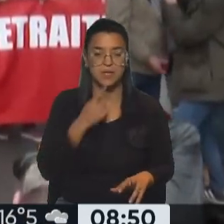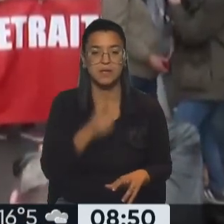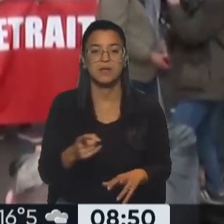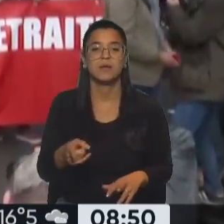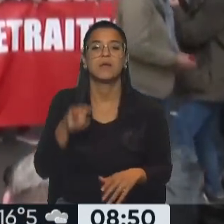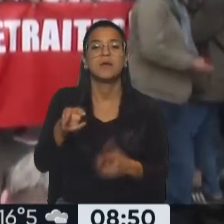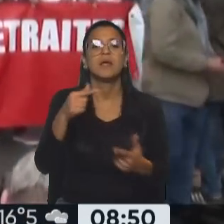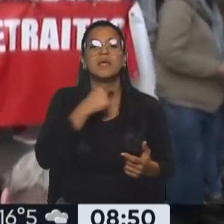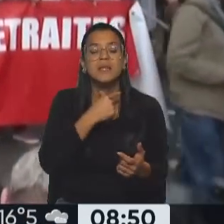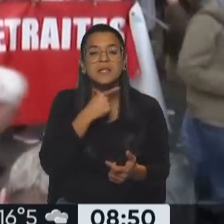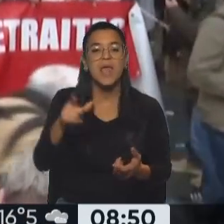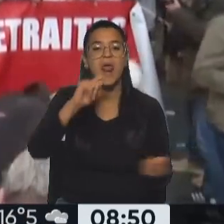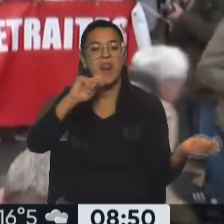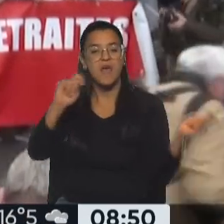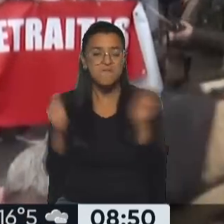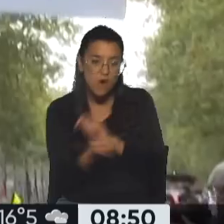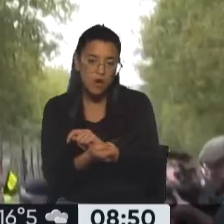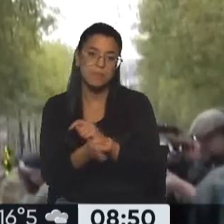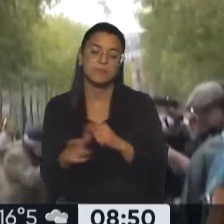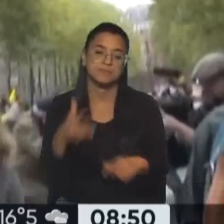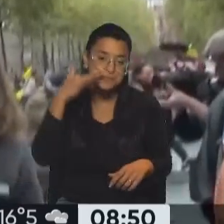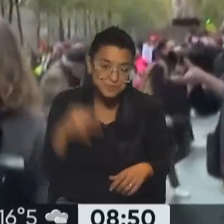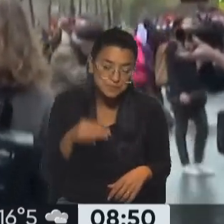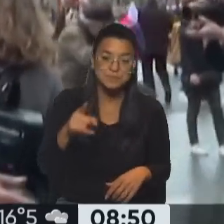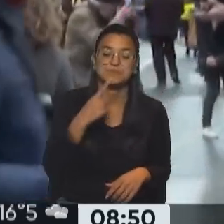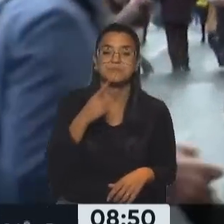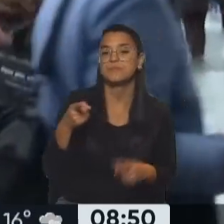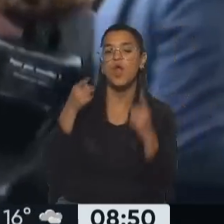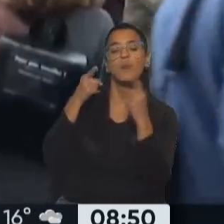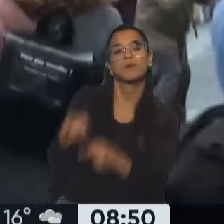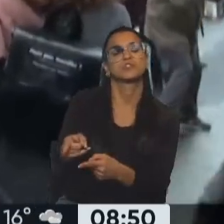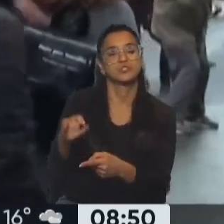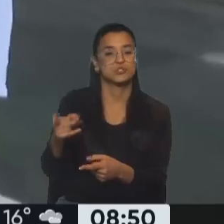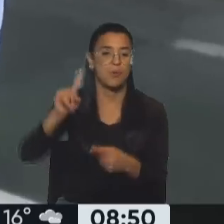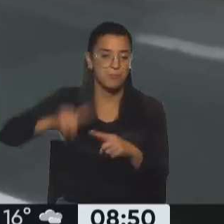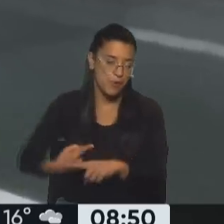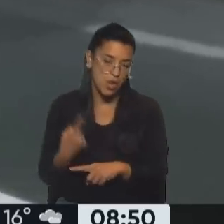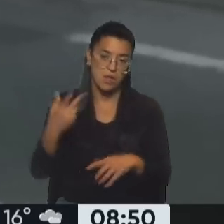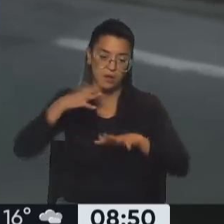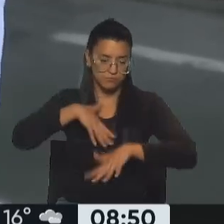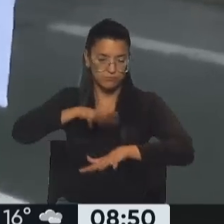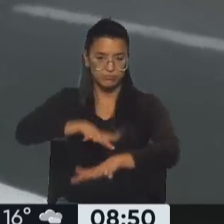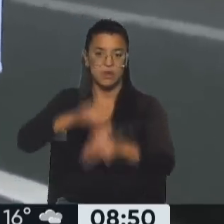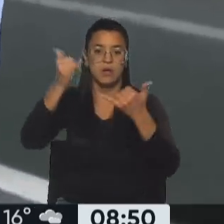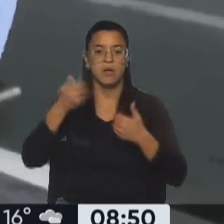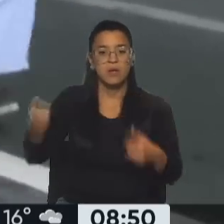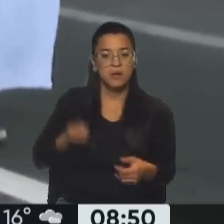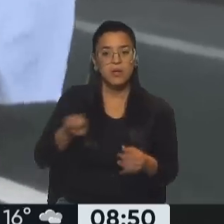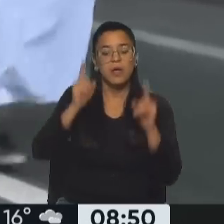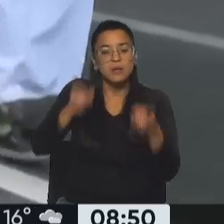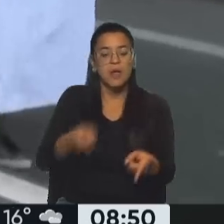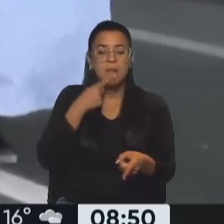querer implementar reformas cuando en realidad hay una oposición política que no solo se manifiesta en las calles a través de los sindicatos, sino